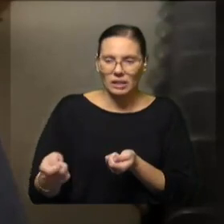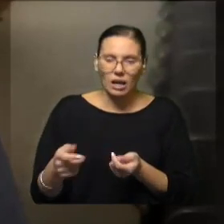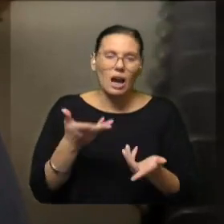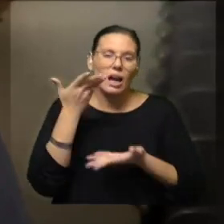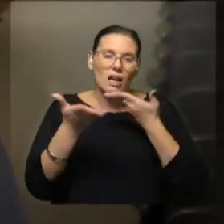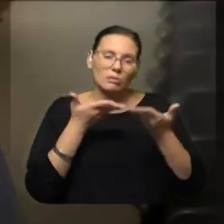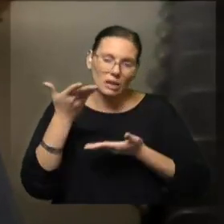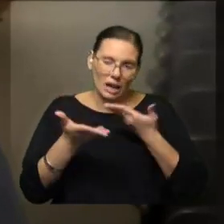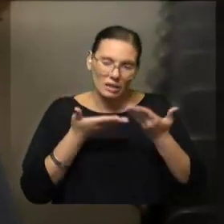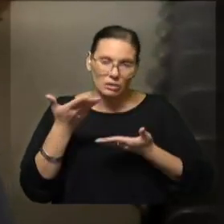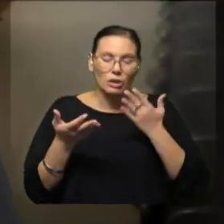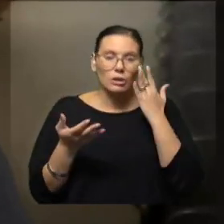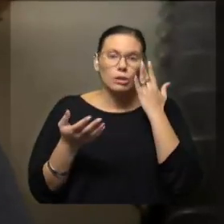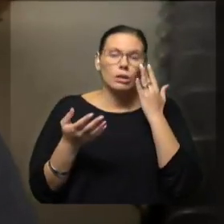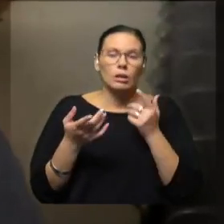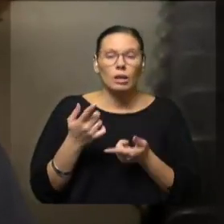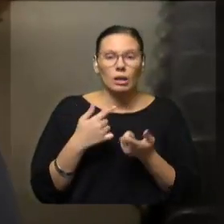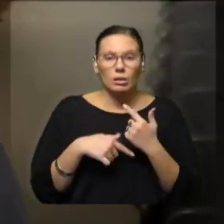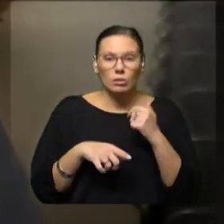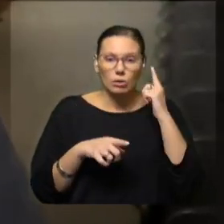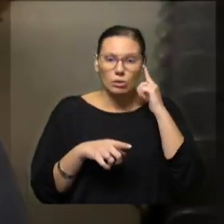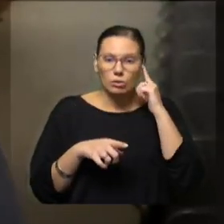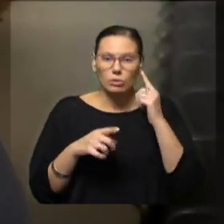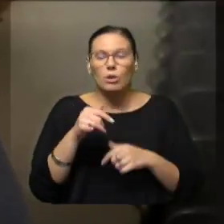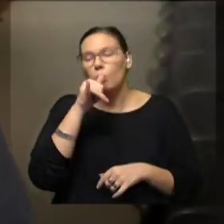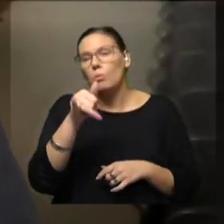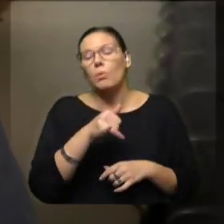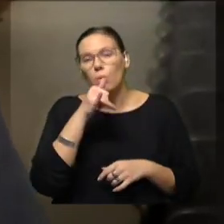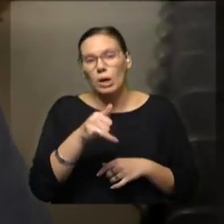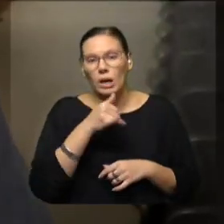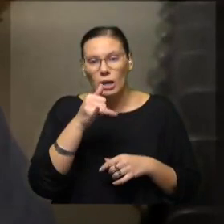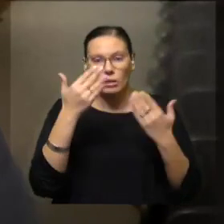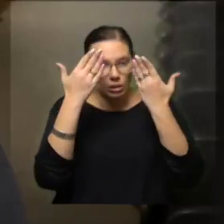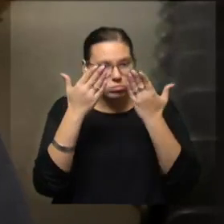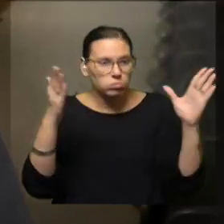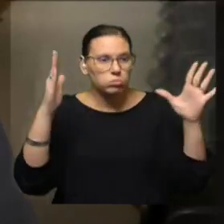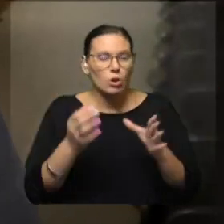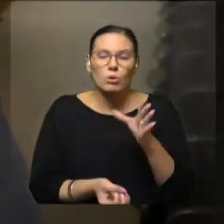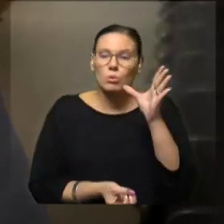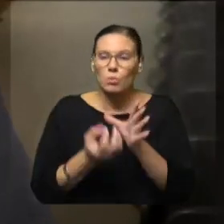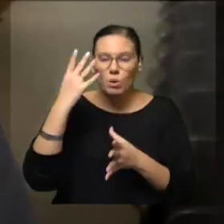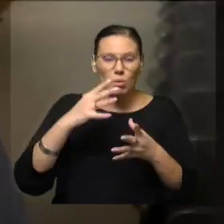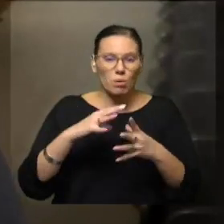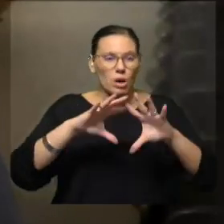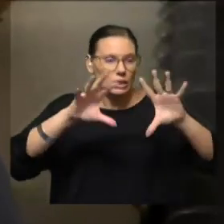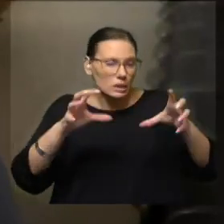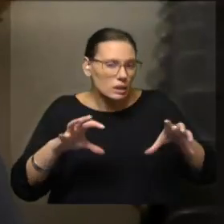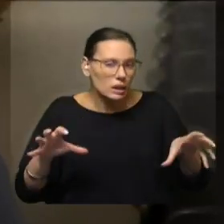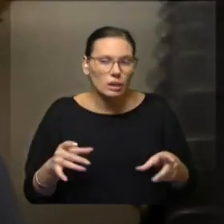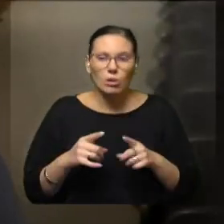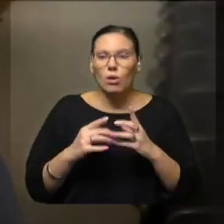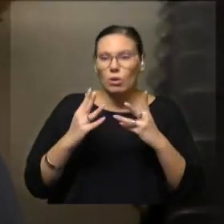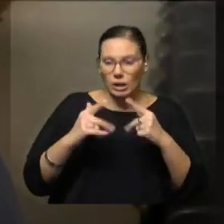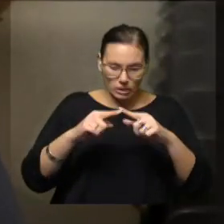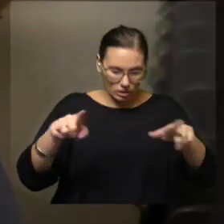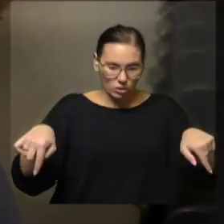canción. Entonces, se forma toda una narrativa y se abre todo un universo escénico, desde puesta en